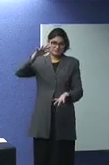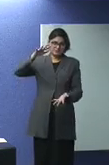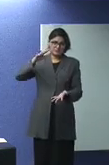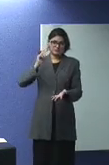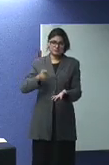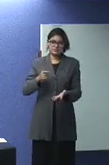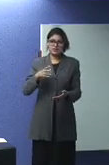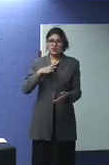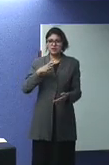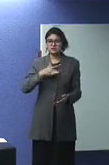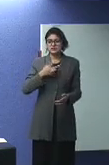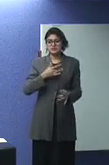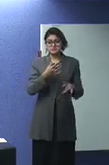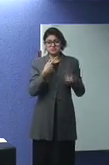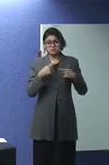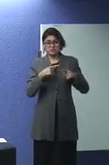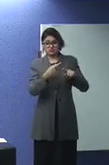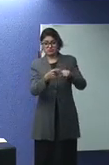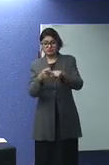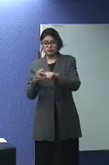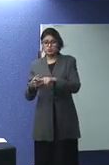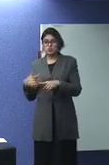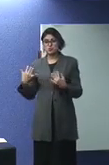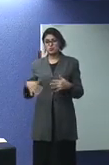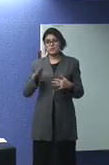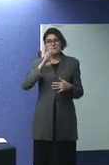connotación negativa de lo diverso, a una